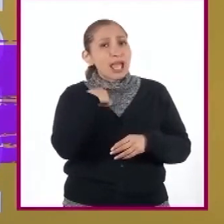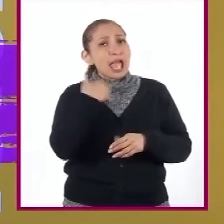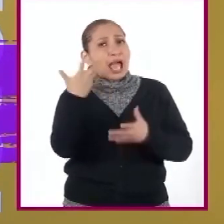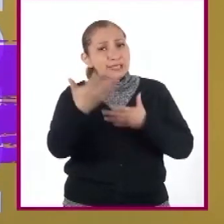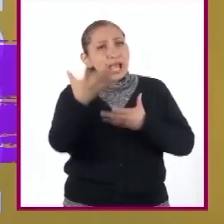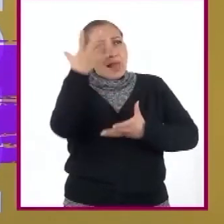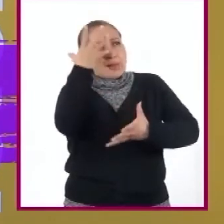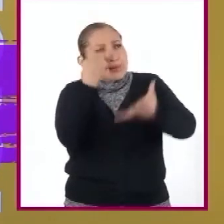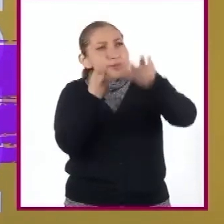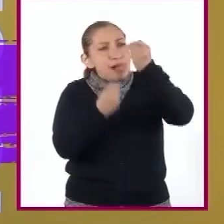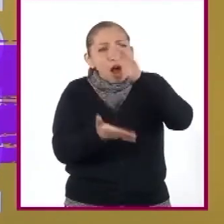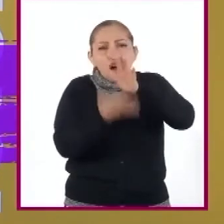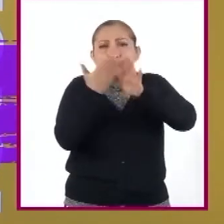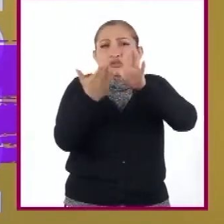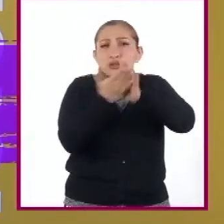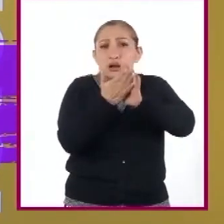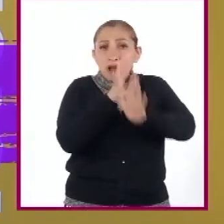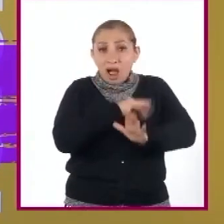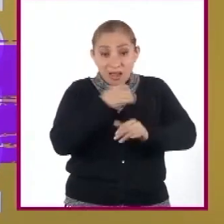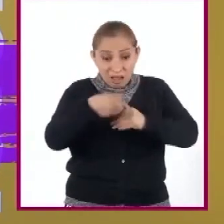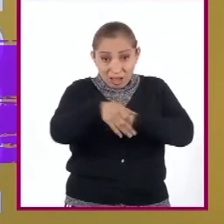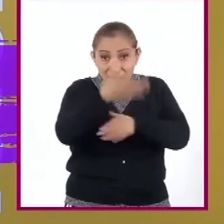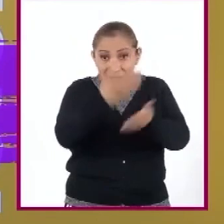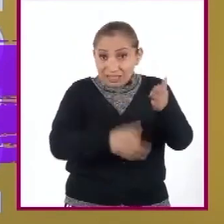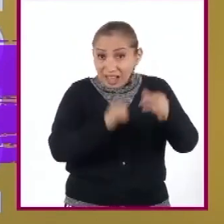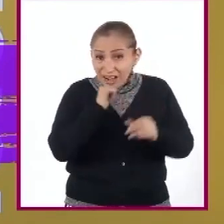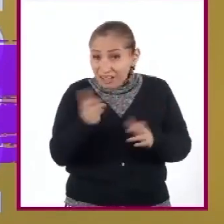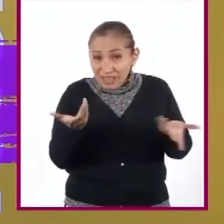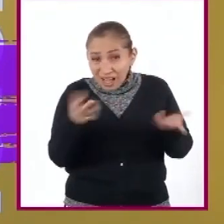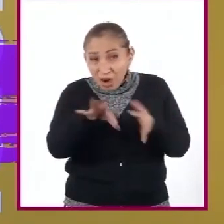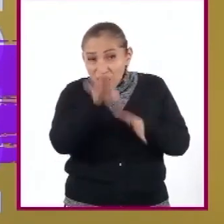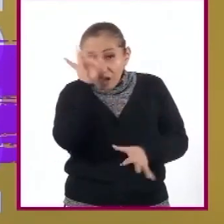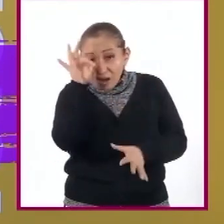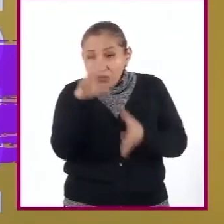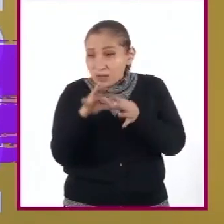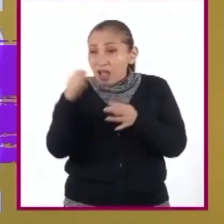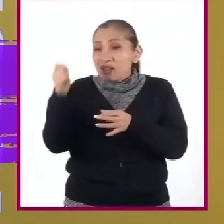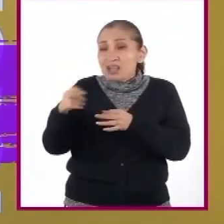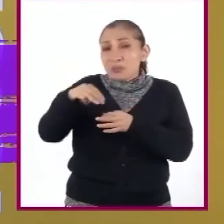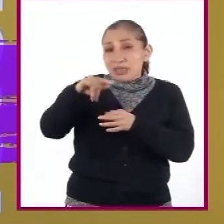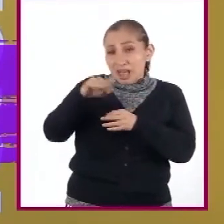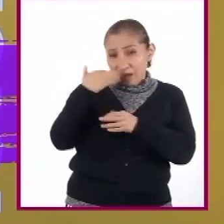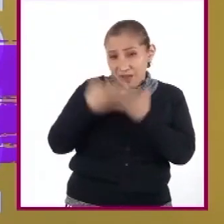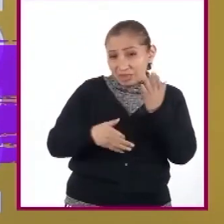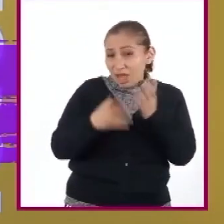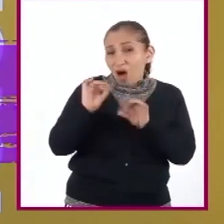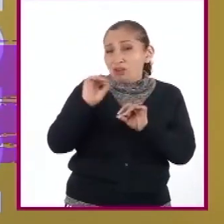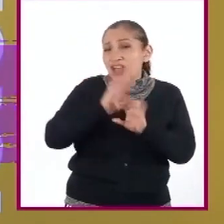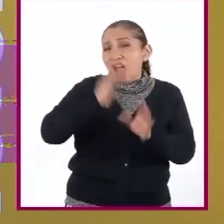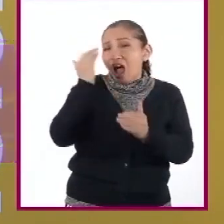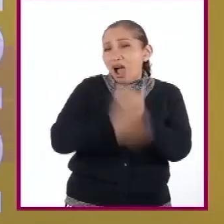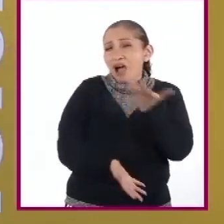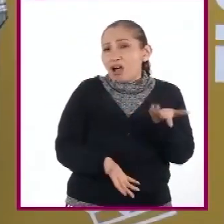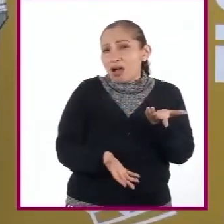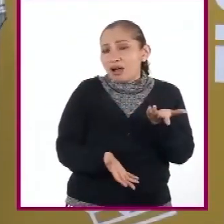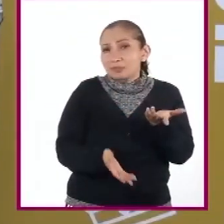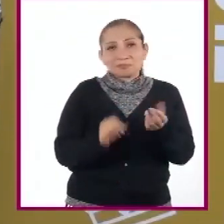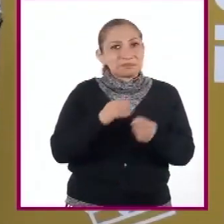construcción? ¿Creen que ya no hay nada por descubrir o explicar sobre la materia de las cosas o de qué están